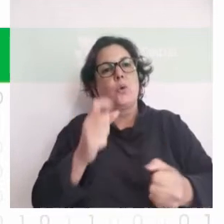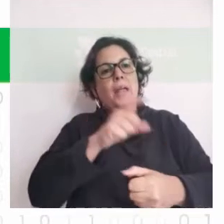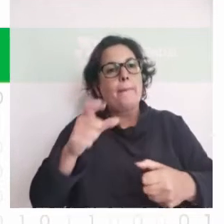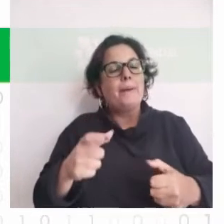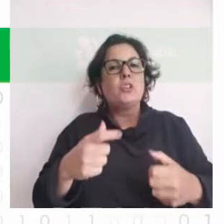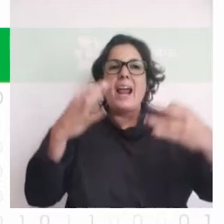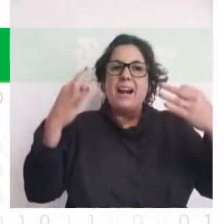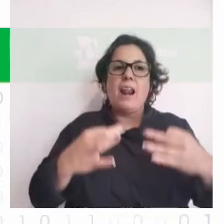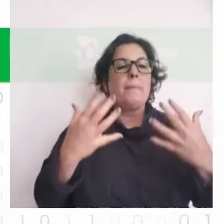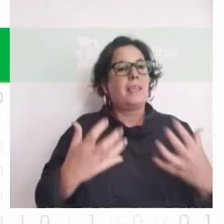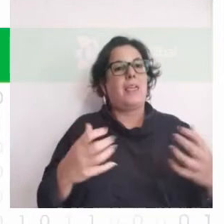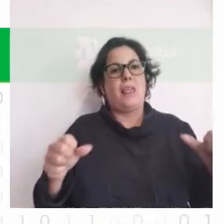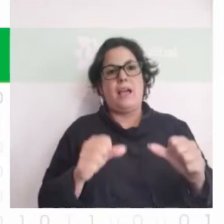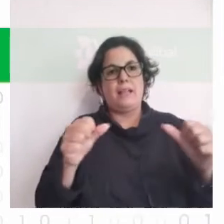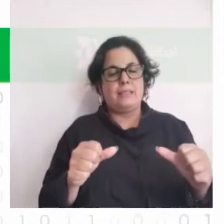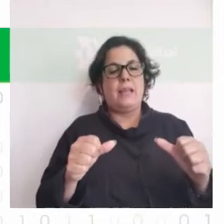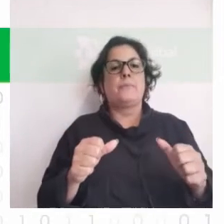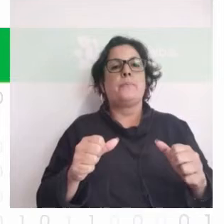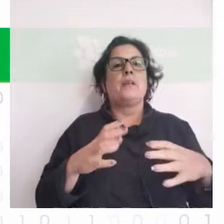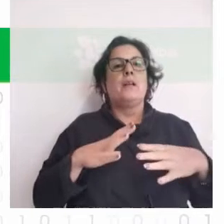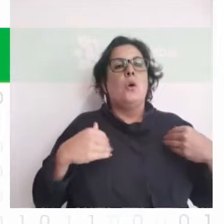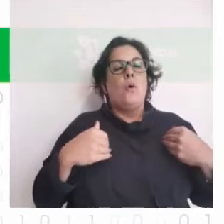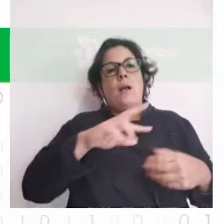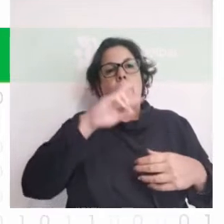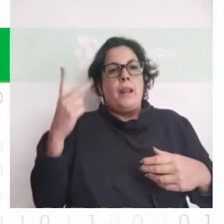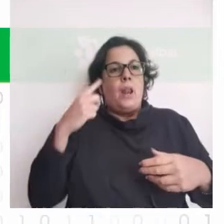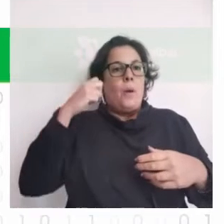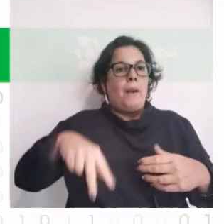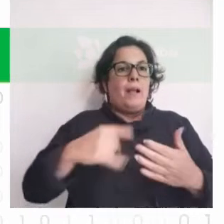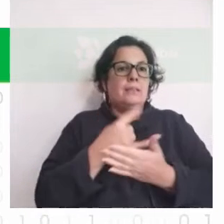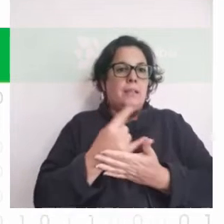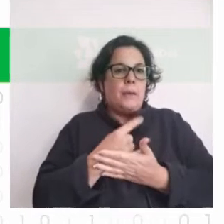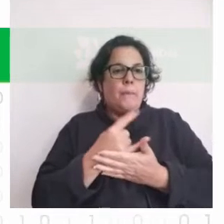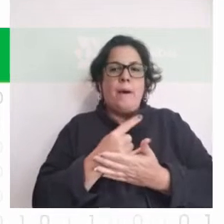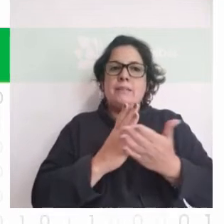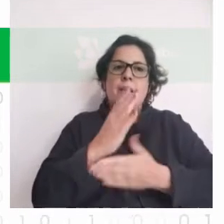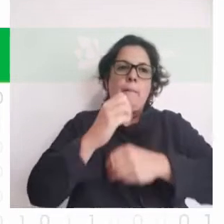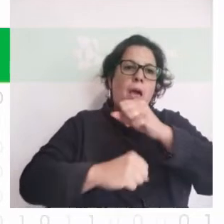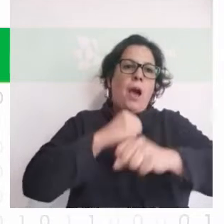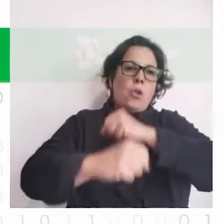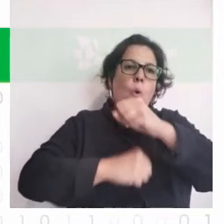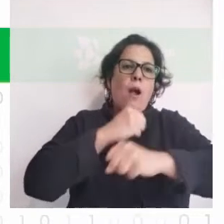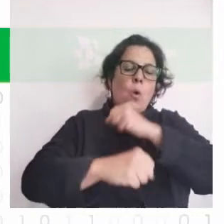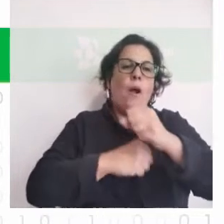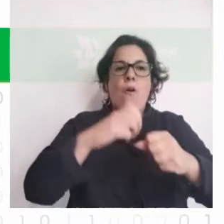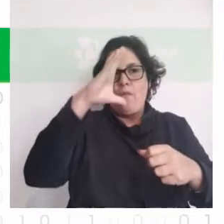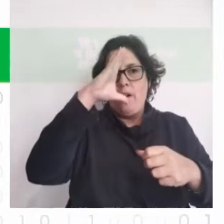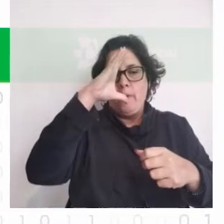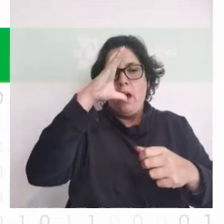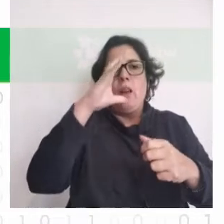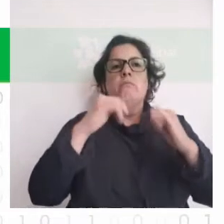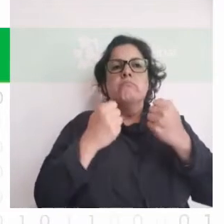quieren hacer. En el marco de la Escuela de Verano de Plan Ceibal, que es una escuela que se hace todos los años en febrero, donde se